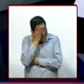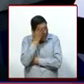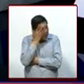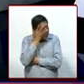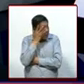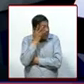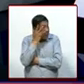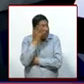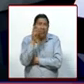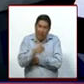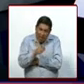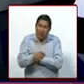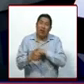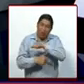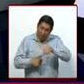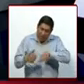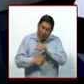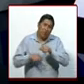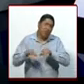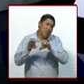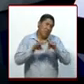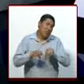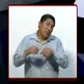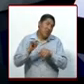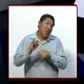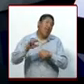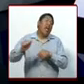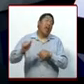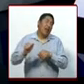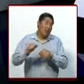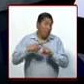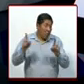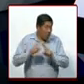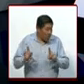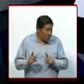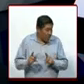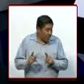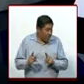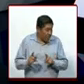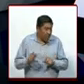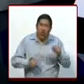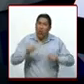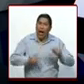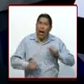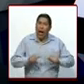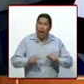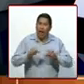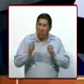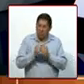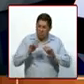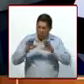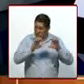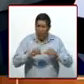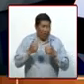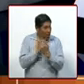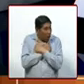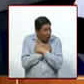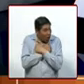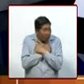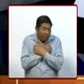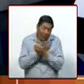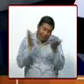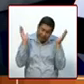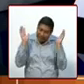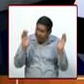haber relaciones con inteligencia artificial. Por supuesto, pero sigo teniendo mis dudas de que sea amor. Bueno,